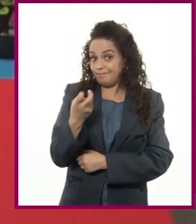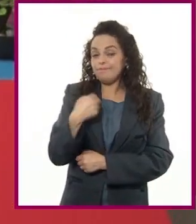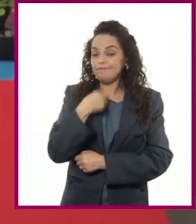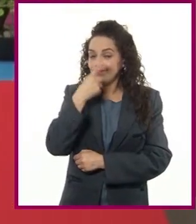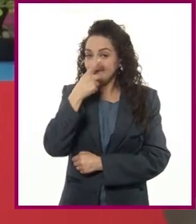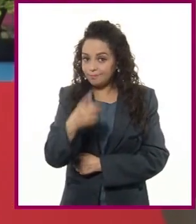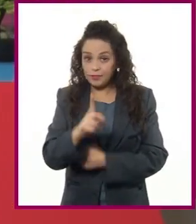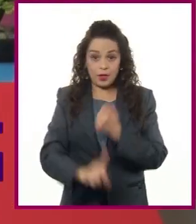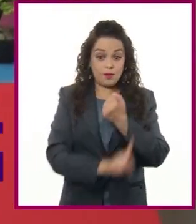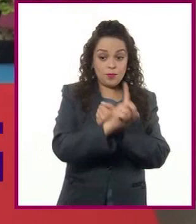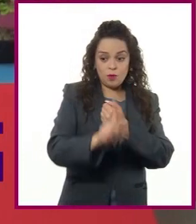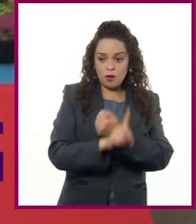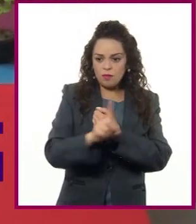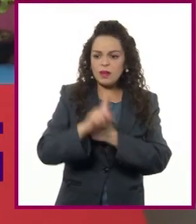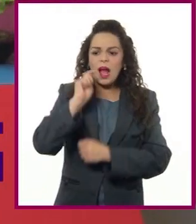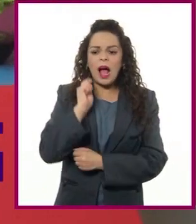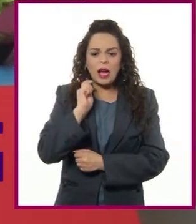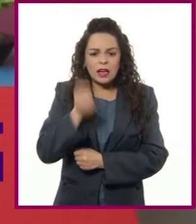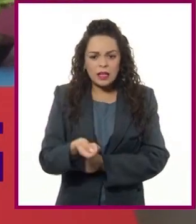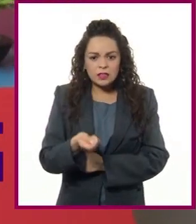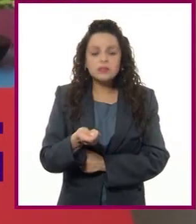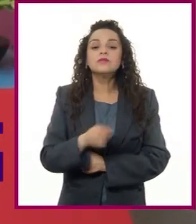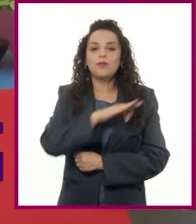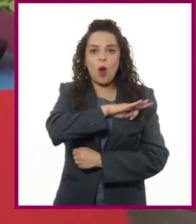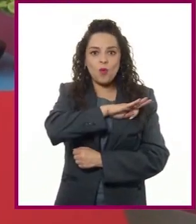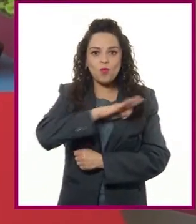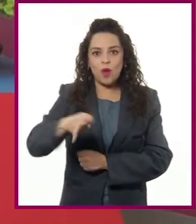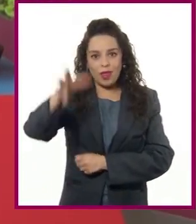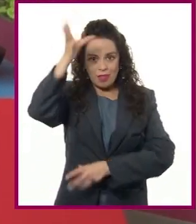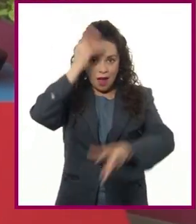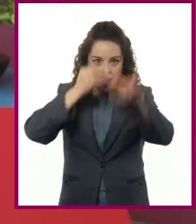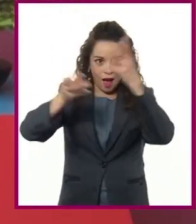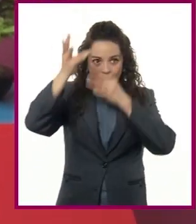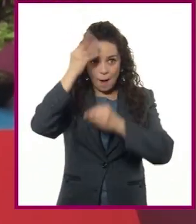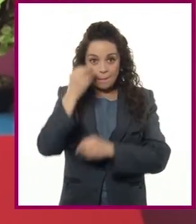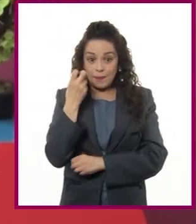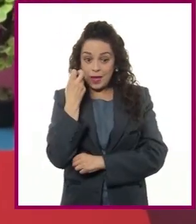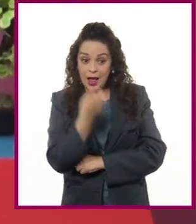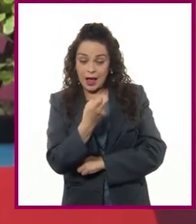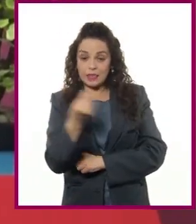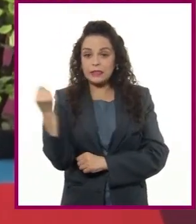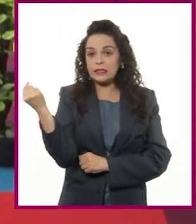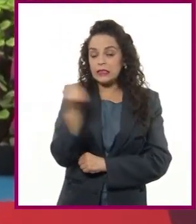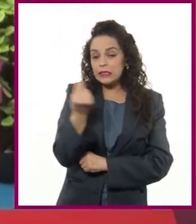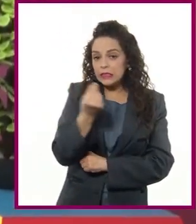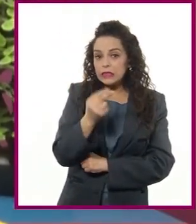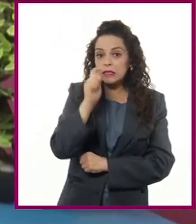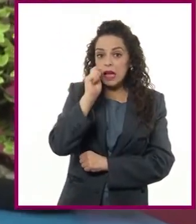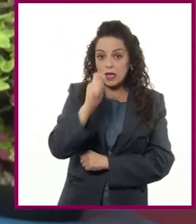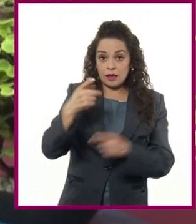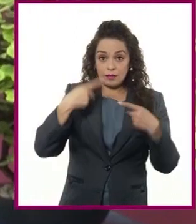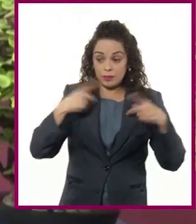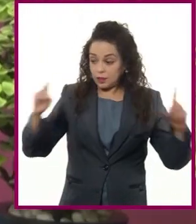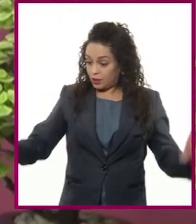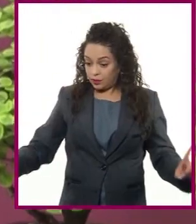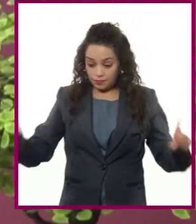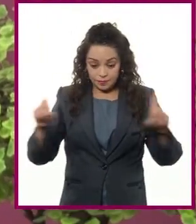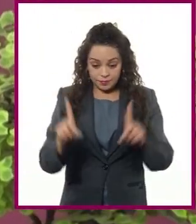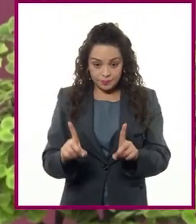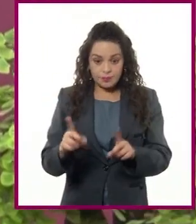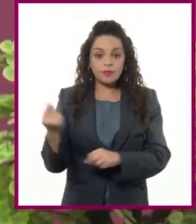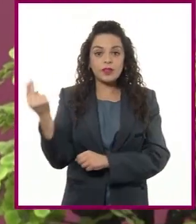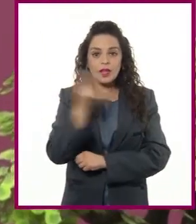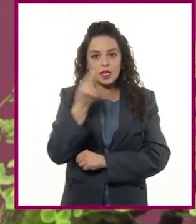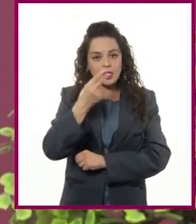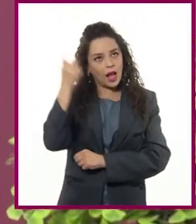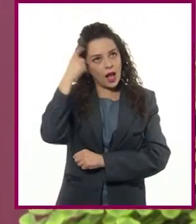los conflictos son una posibilidad de aprendizaje. Para ello, es necesario que las partes involucradas estén abiertas